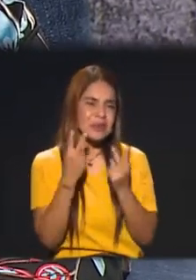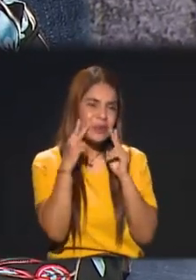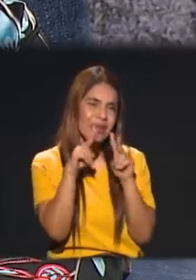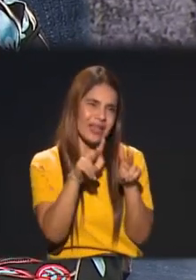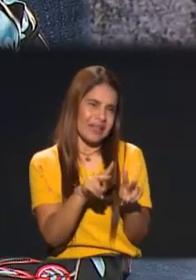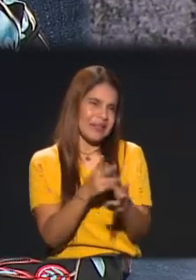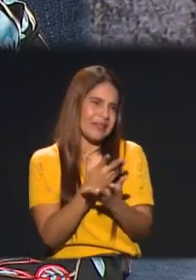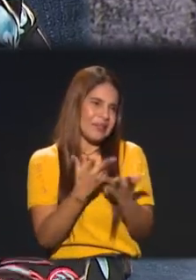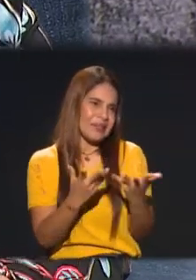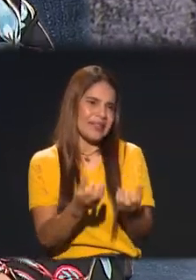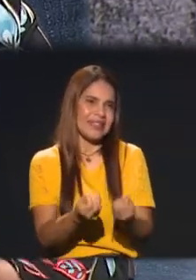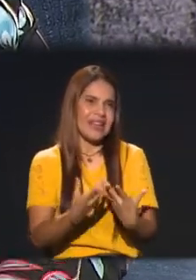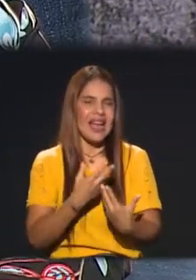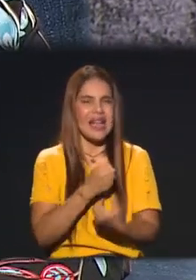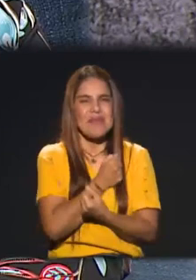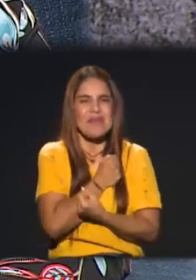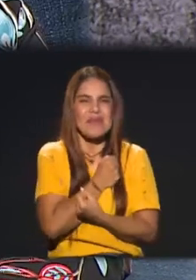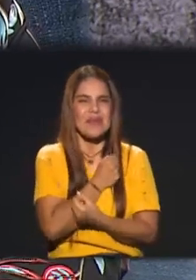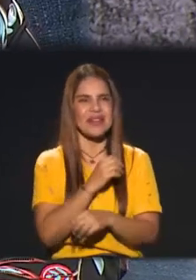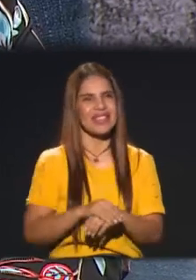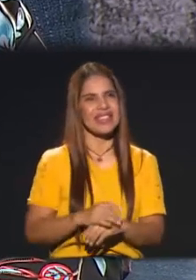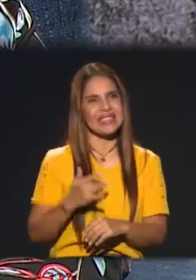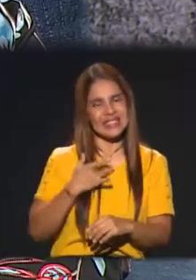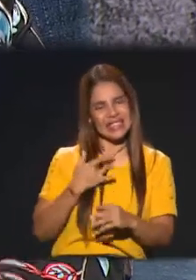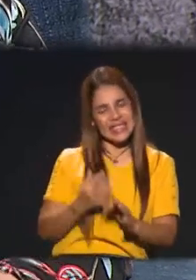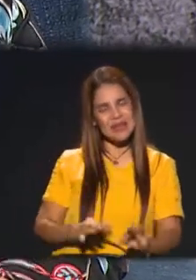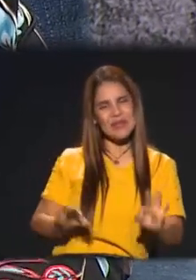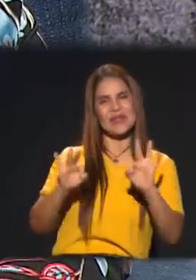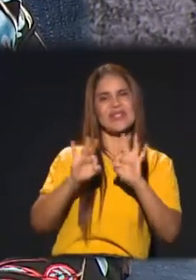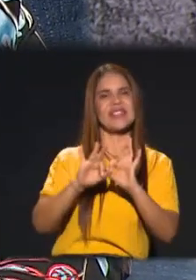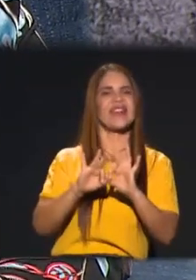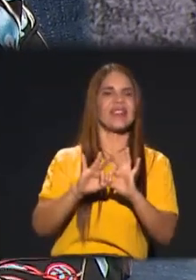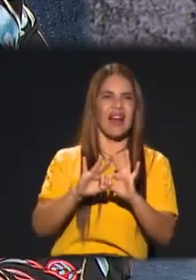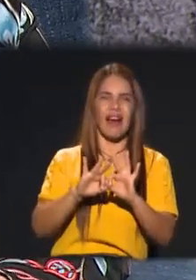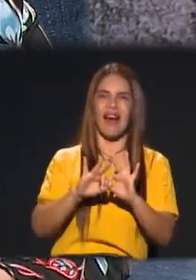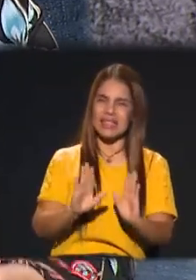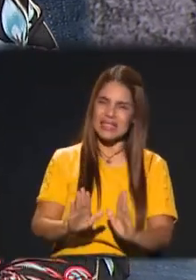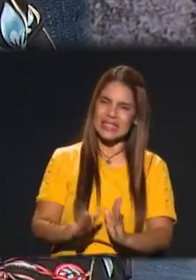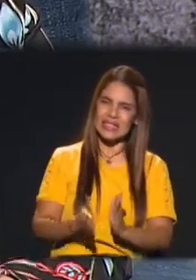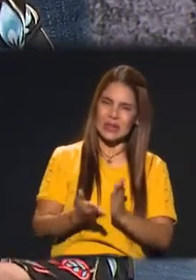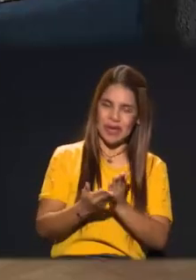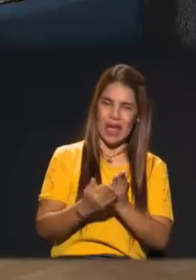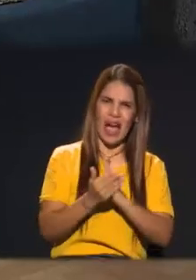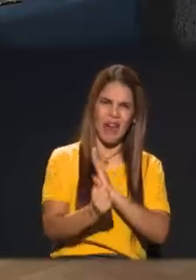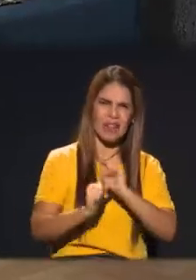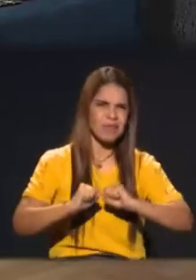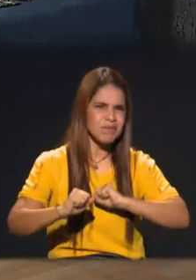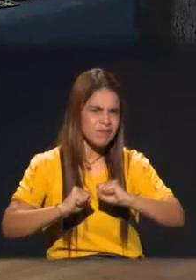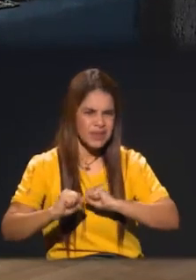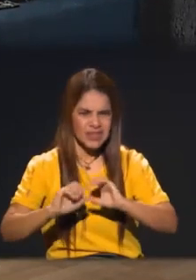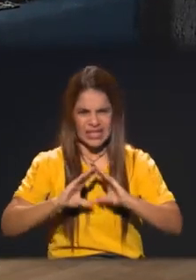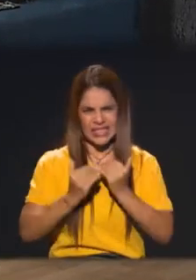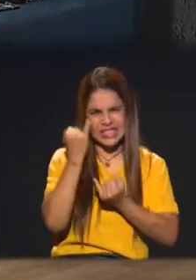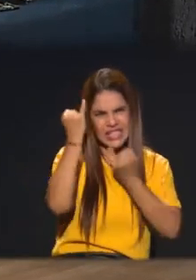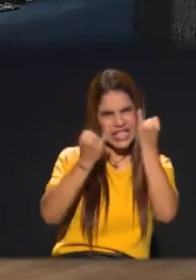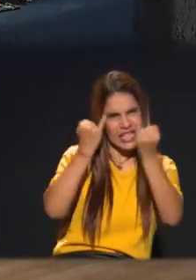amor. Y le hacía sentir a uno que podía hacer más de lo que simplemente estaba haciendo en el aula de clase y que habían cosas más allá